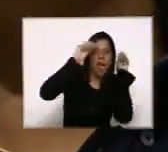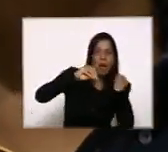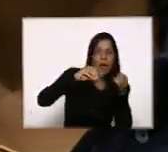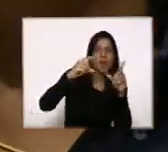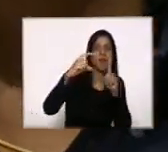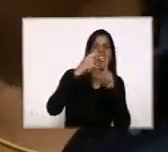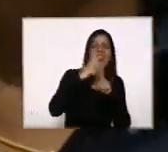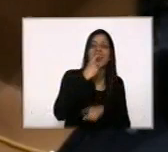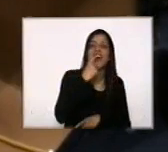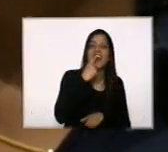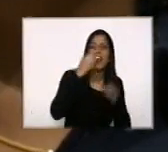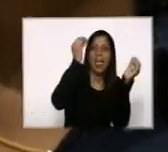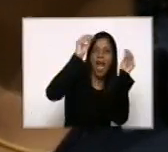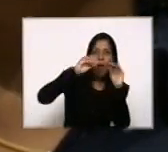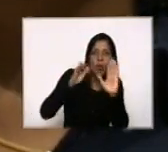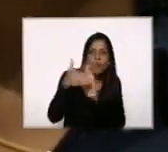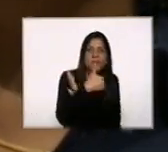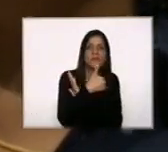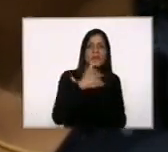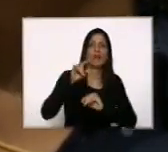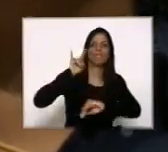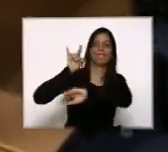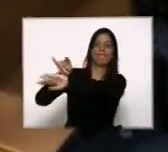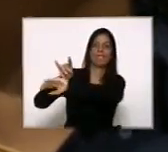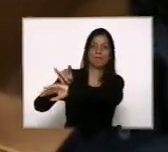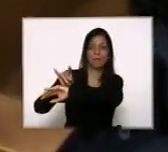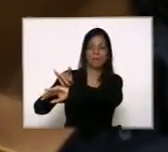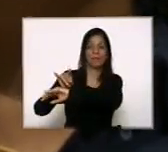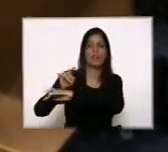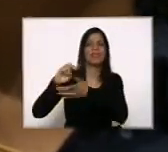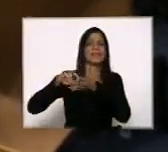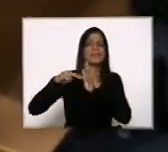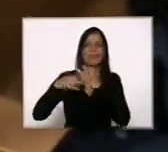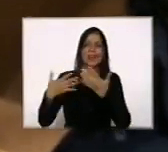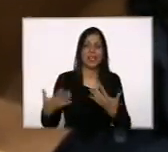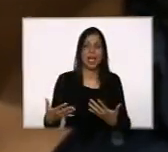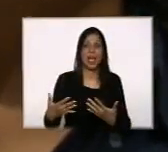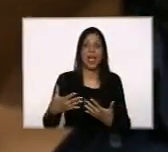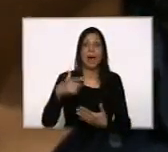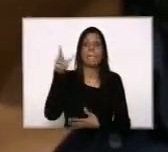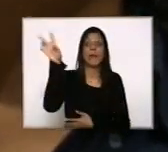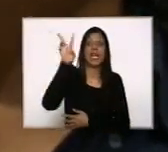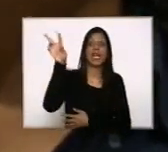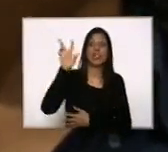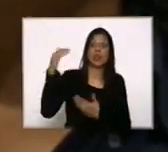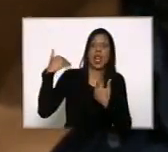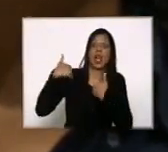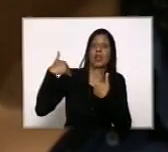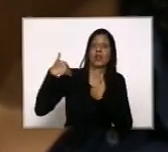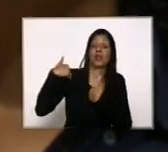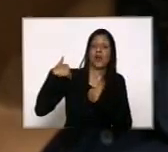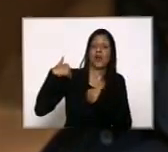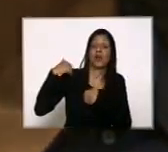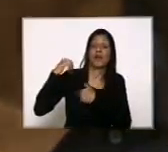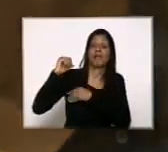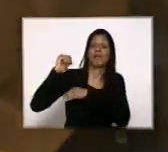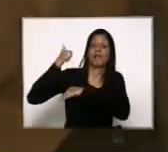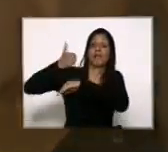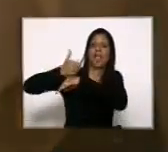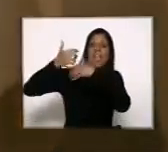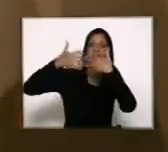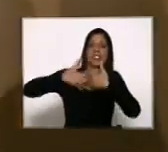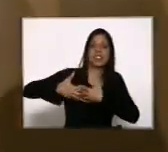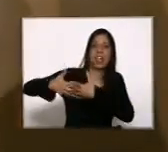el pacto de Punto Fijo que trajo a nuestra Venezuela un régimen criminal